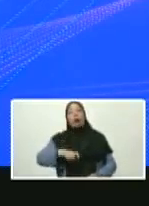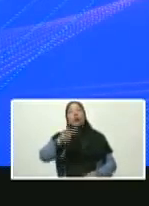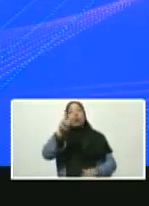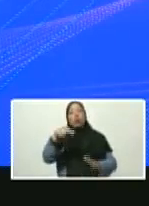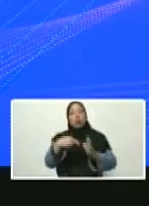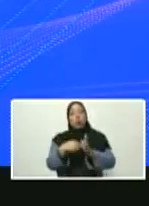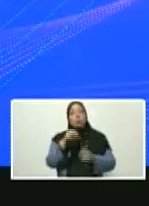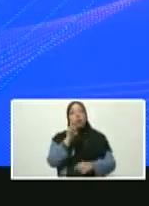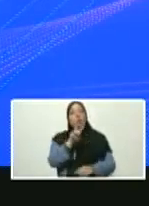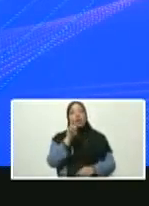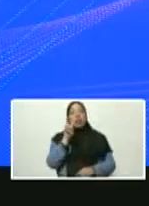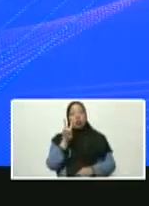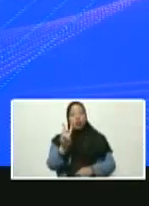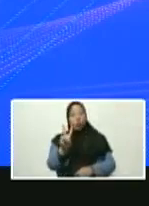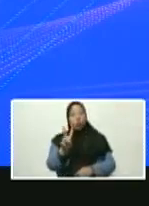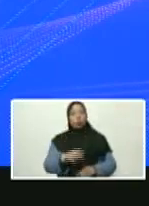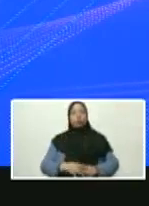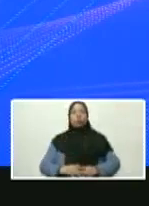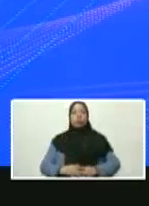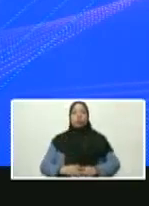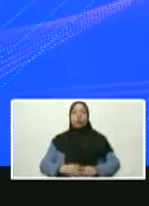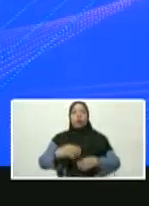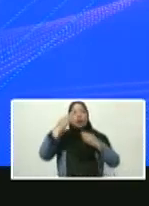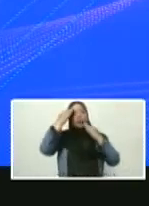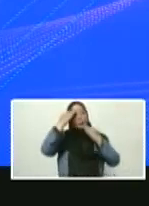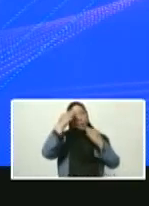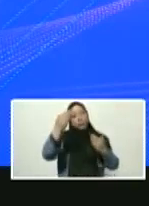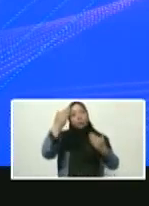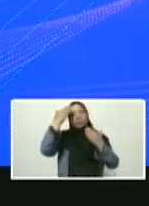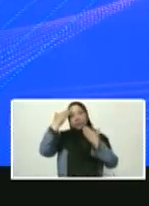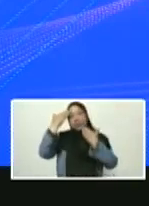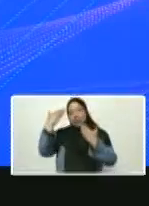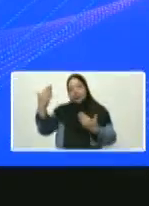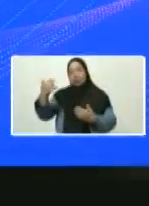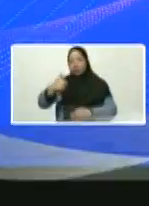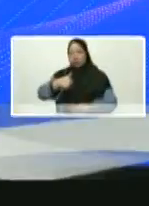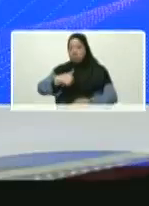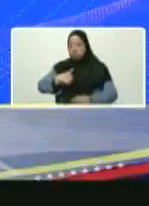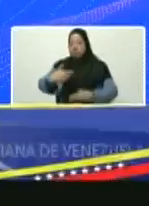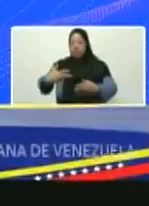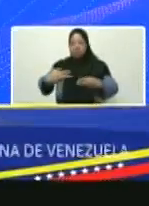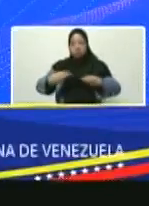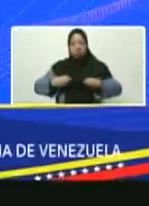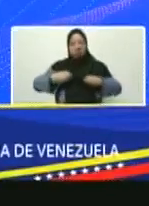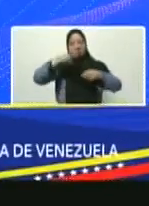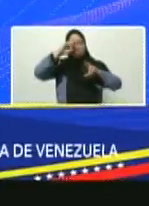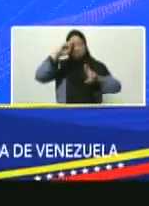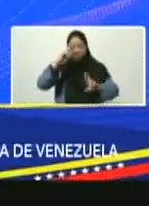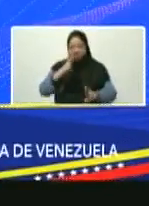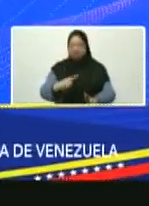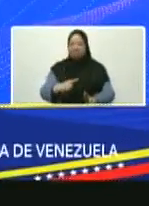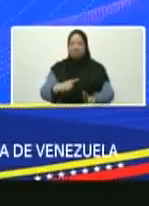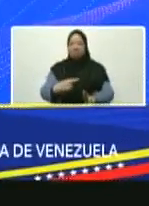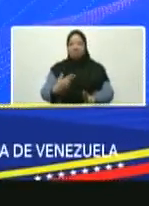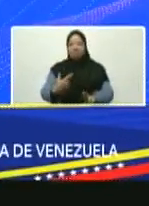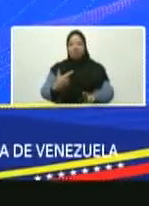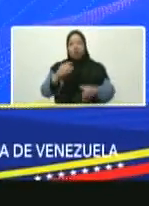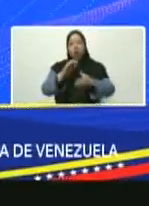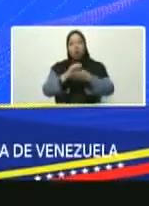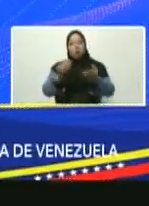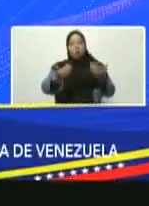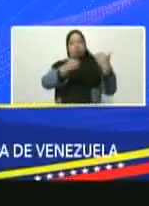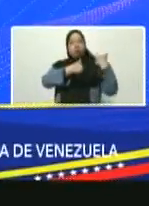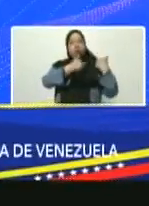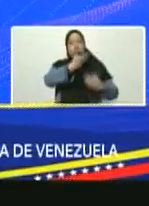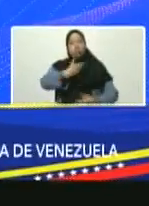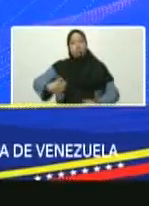2022, tengan mi saludo, mi reconocimiento como comandante en jefe